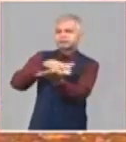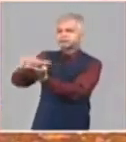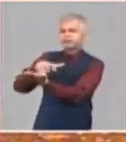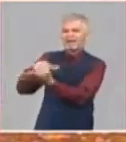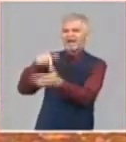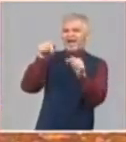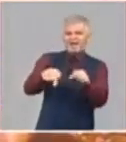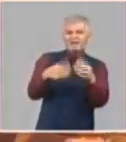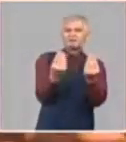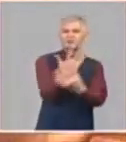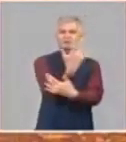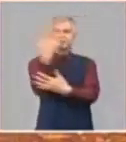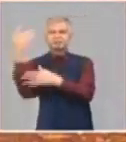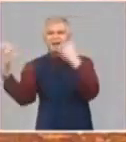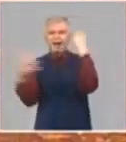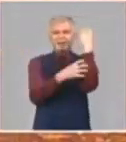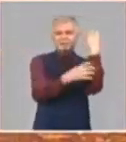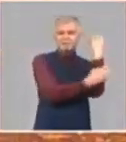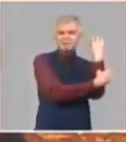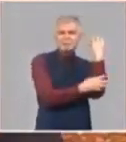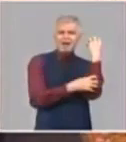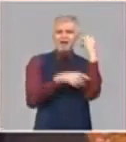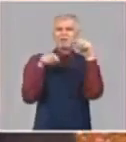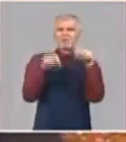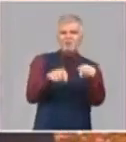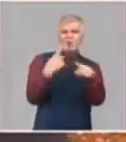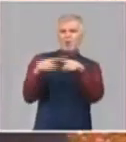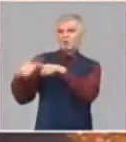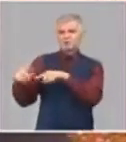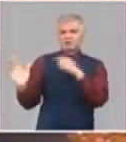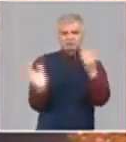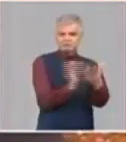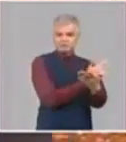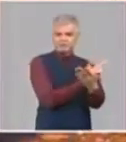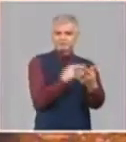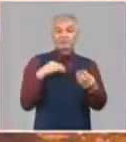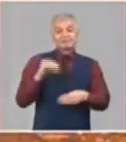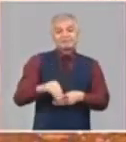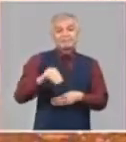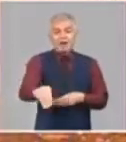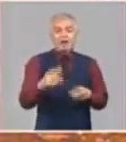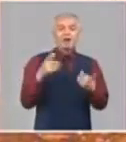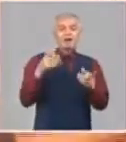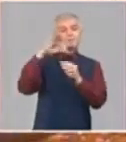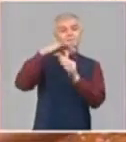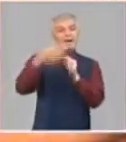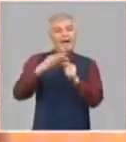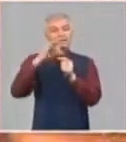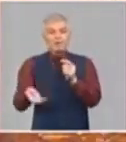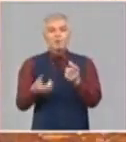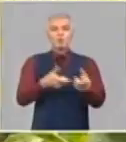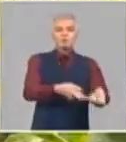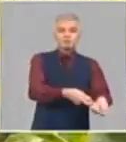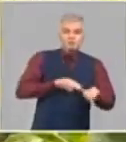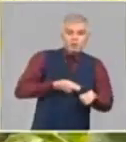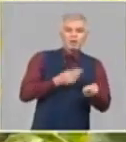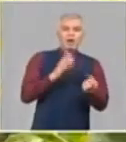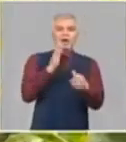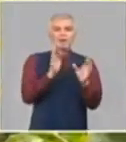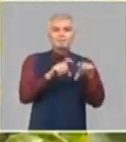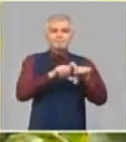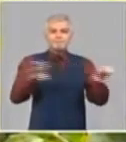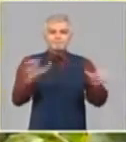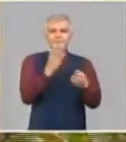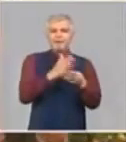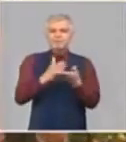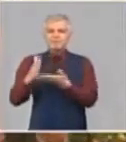marabú, de malezas, con el objetivo de sembrar plátano, yuca, pepino, tomate. A esa estrategia